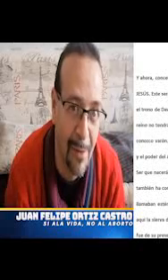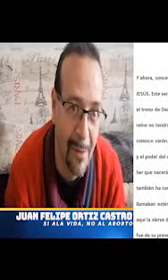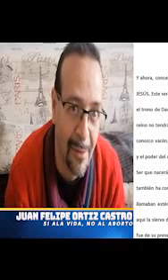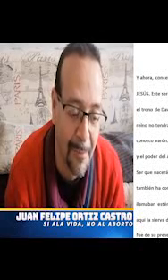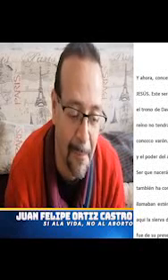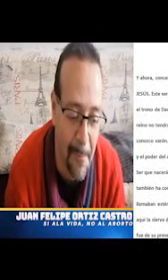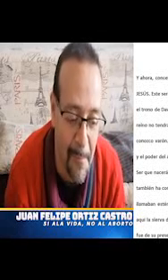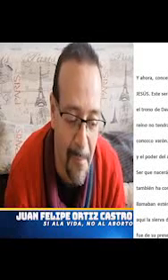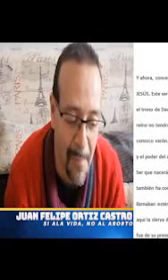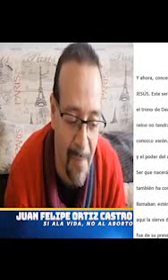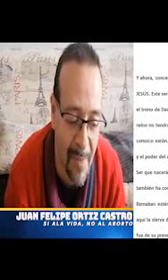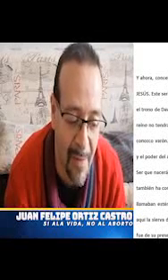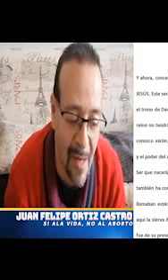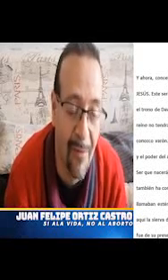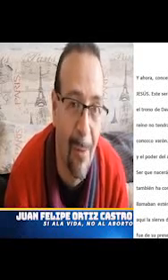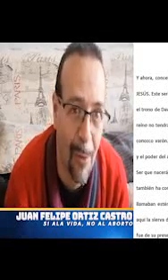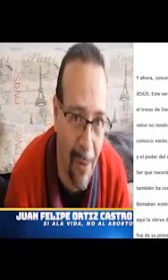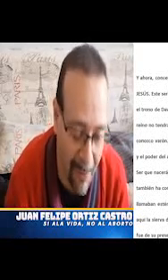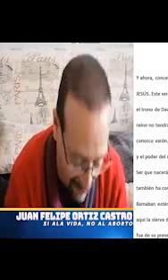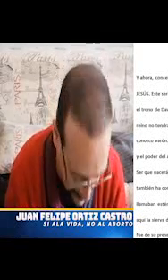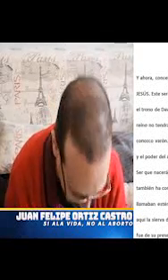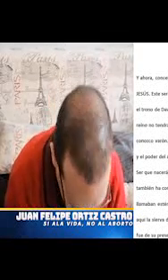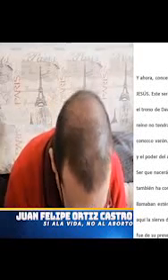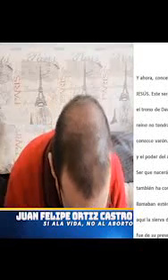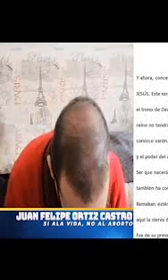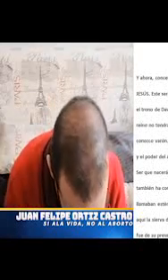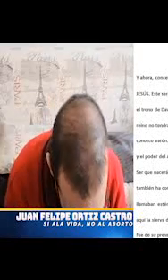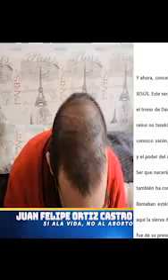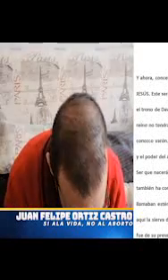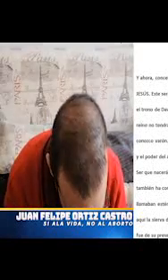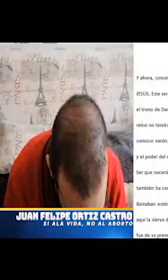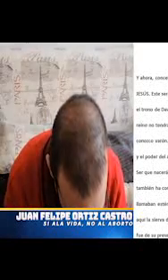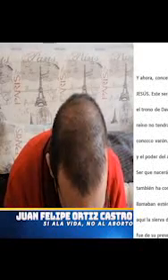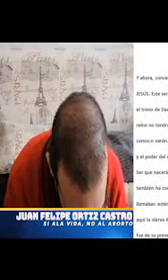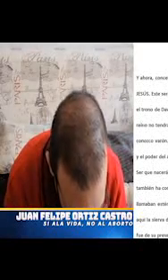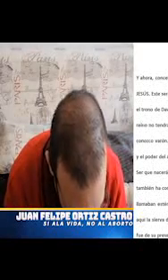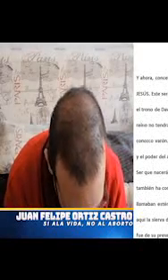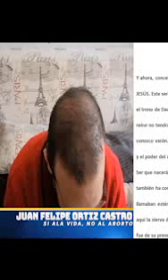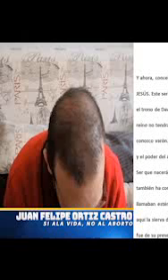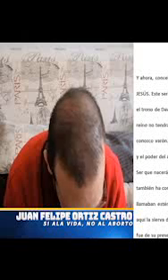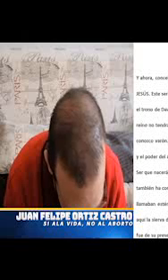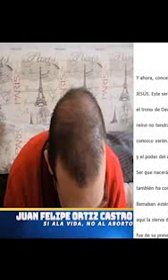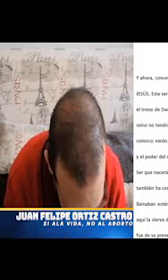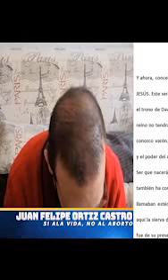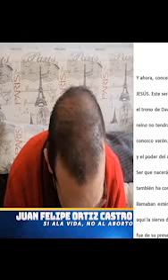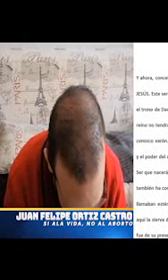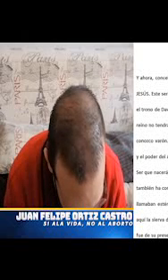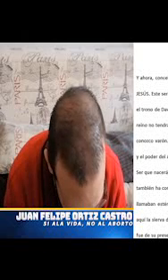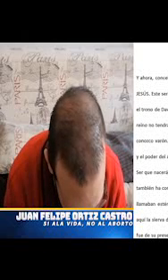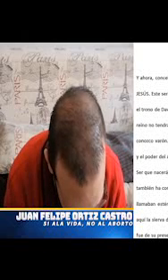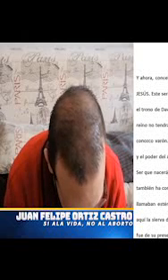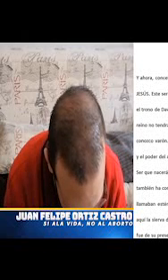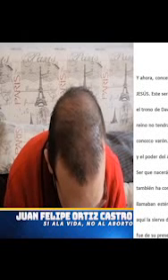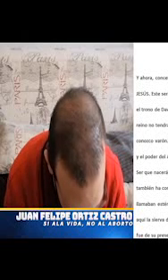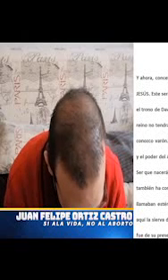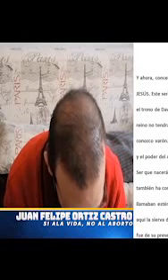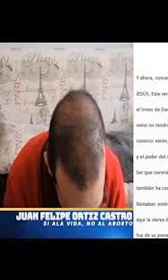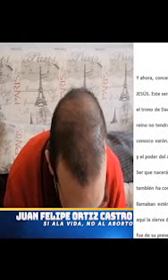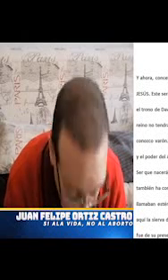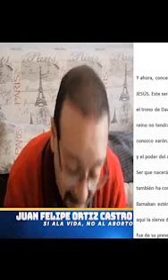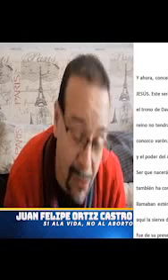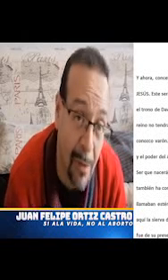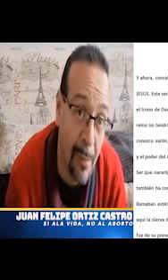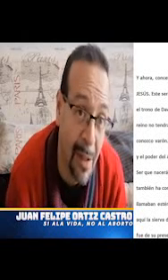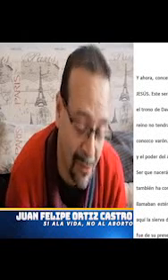amor, el favor de Dios. Y ahora concebirás en tu vientre y darás a luz un hijo,